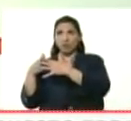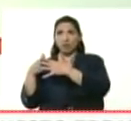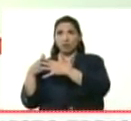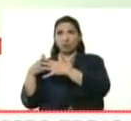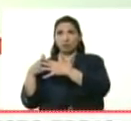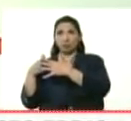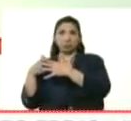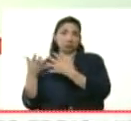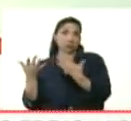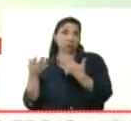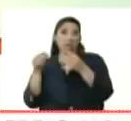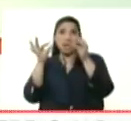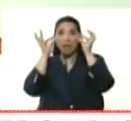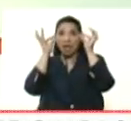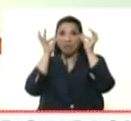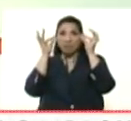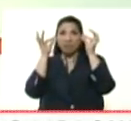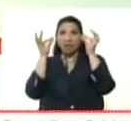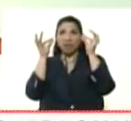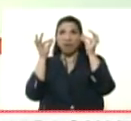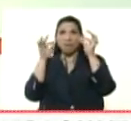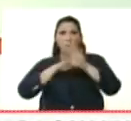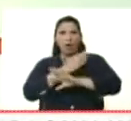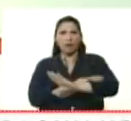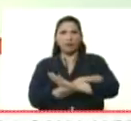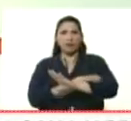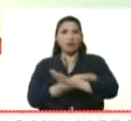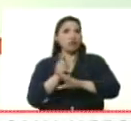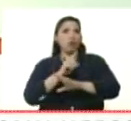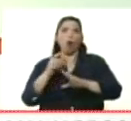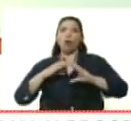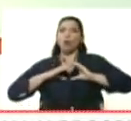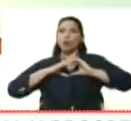atómicos, pero no le dan el corazón que tiene esa mujer por defender la patria.